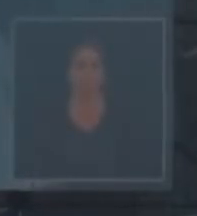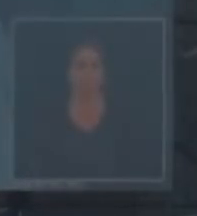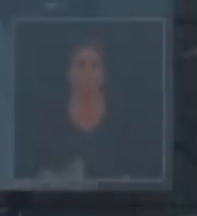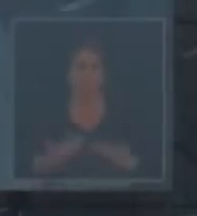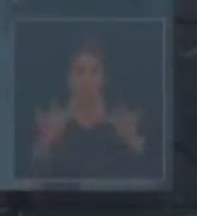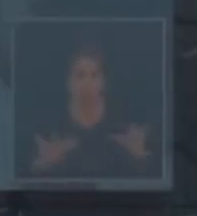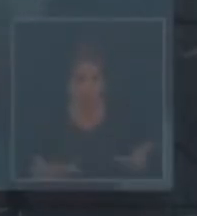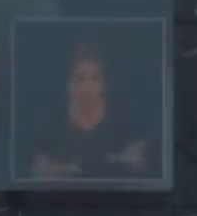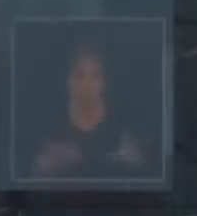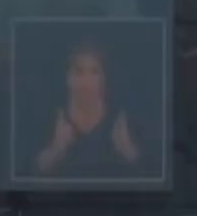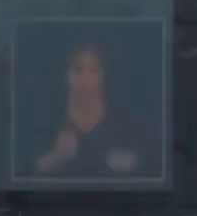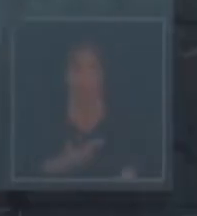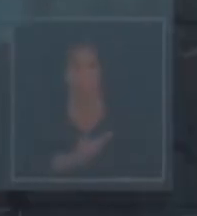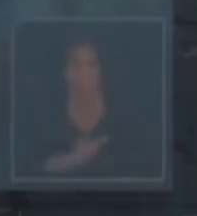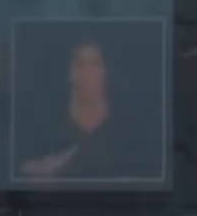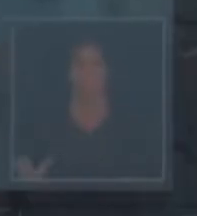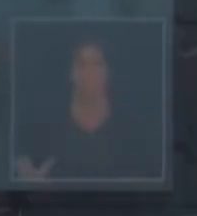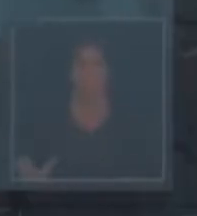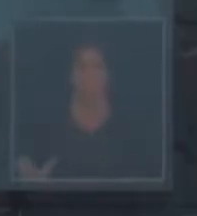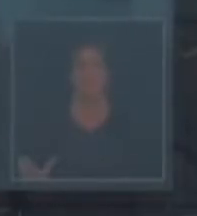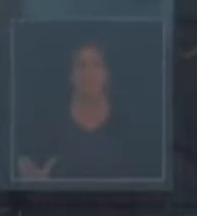Quiero ser un presidente